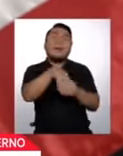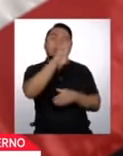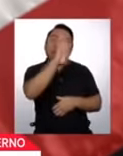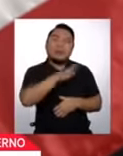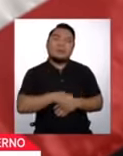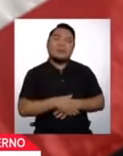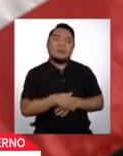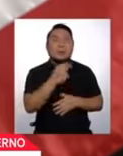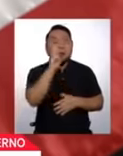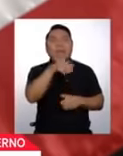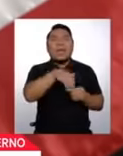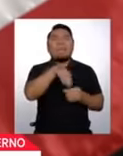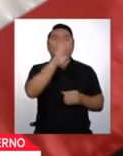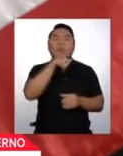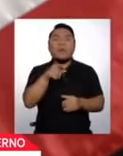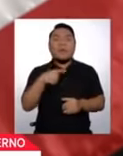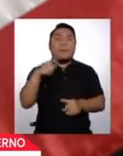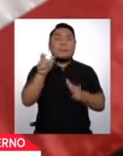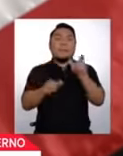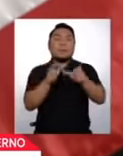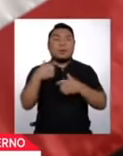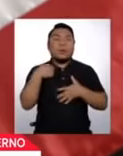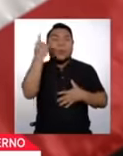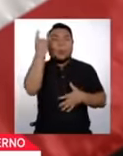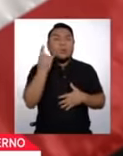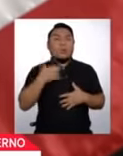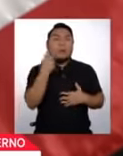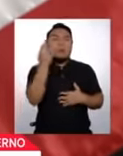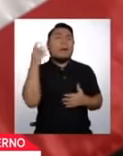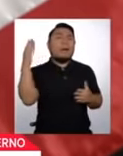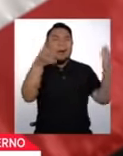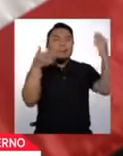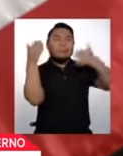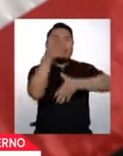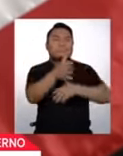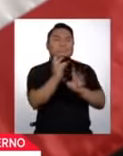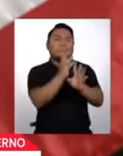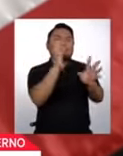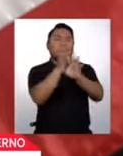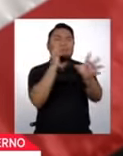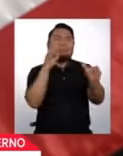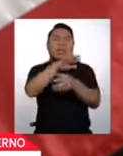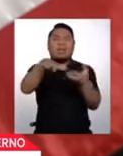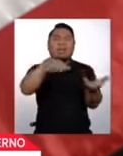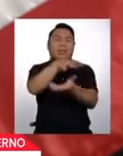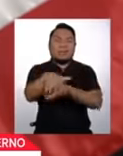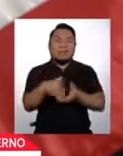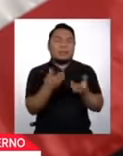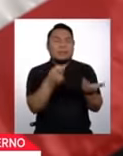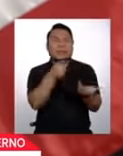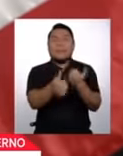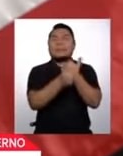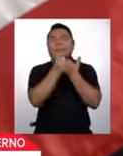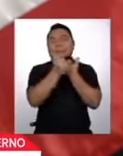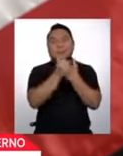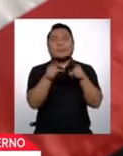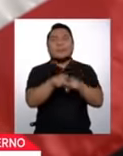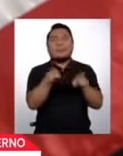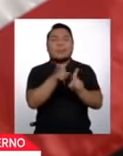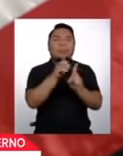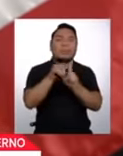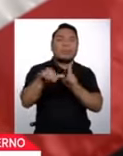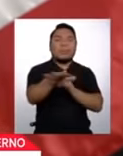algo bueno que es ir a cobrar su bono, también son centros de aglomeración que propician el